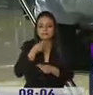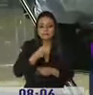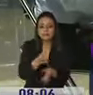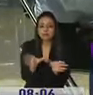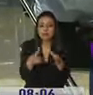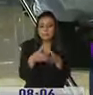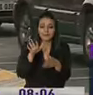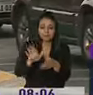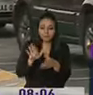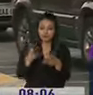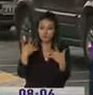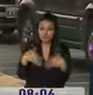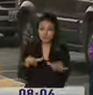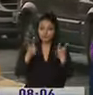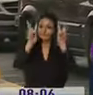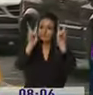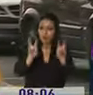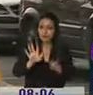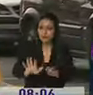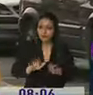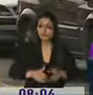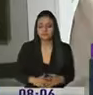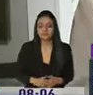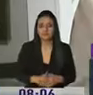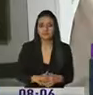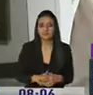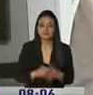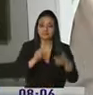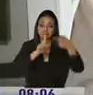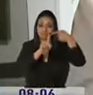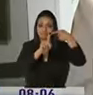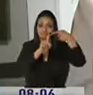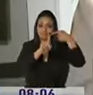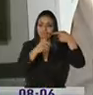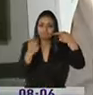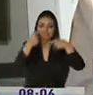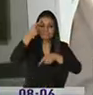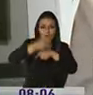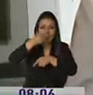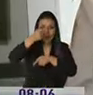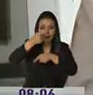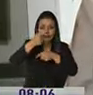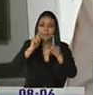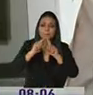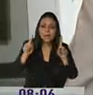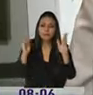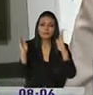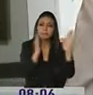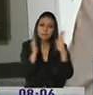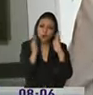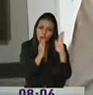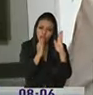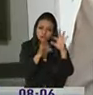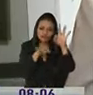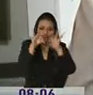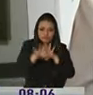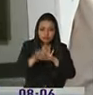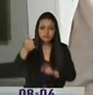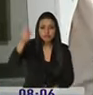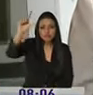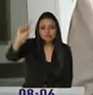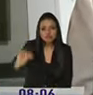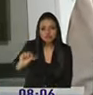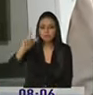Comisión de Legislación referentes al tema. El uno que tiene que ver con una ordenanza sustitutiva para reducir la tasa del cobro